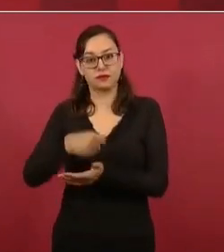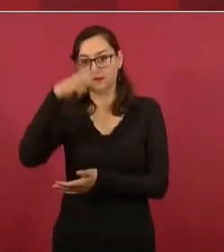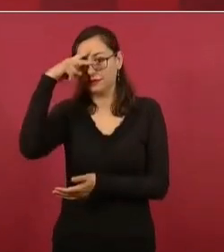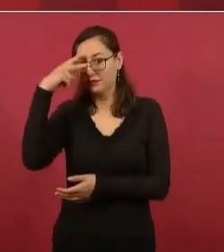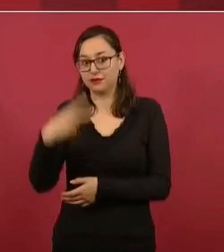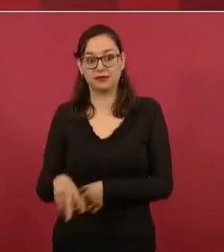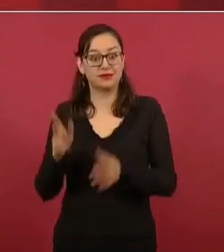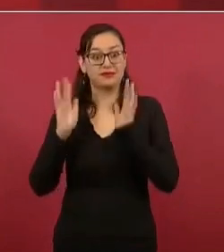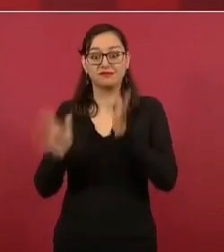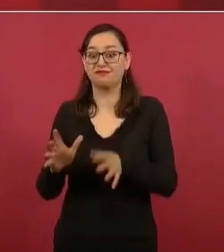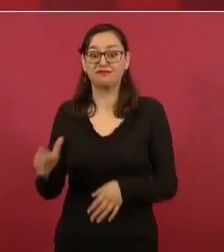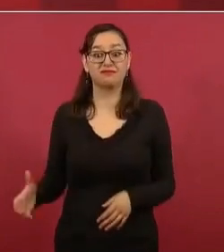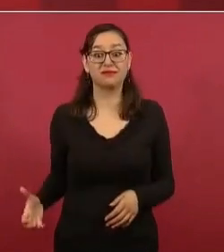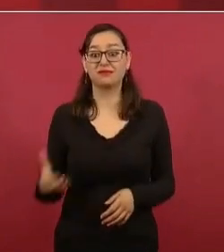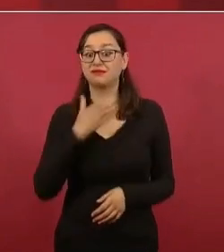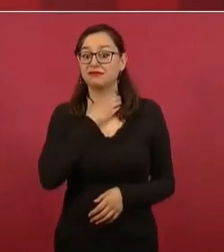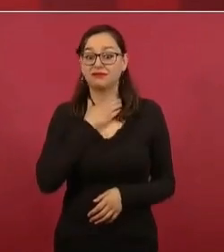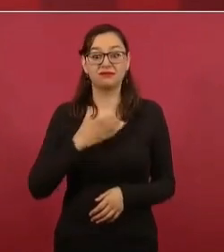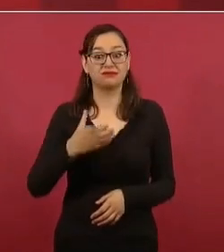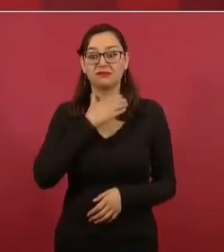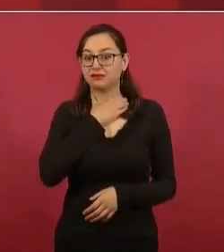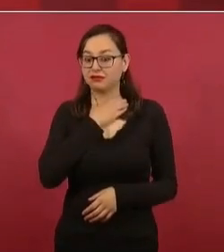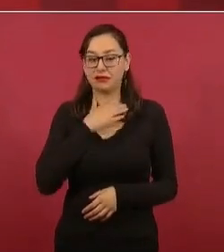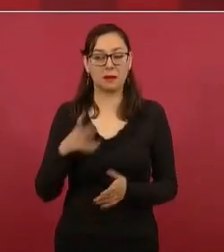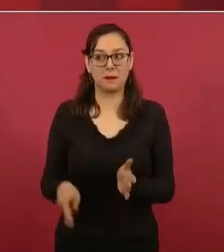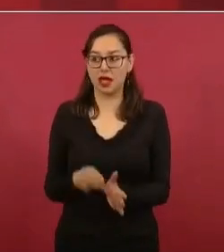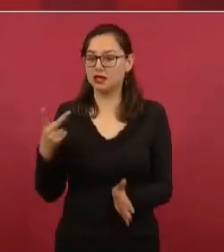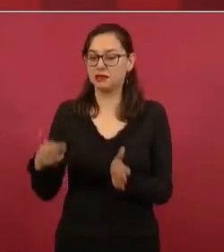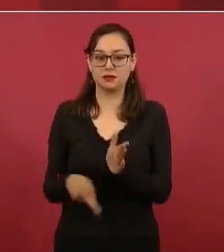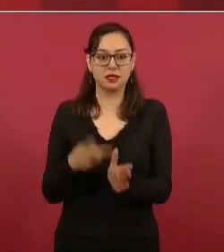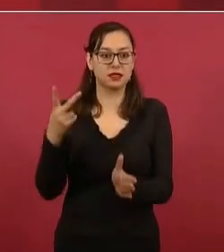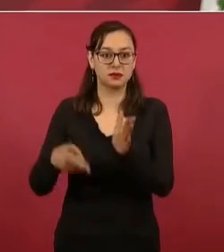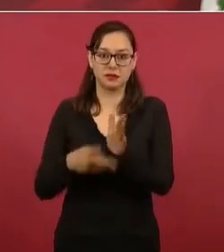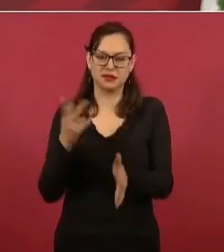el aeropuerto actual por lo mismo,